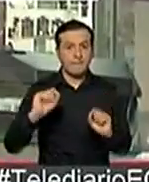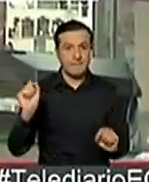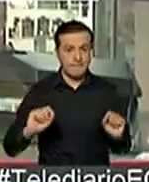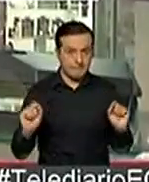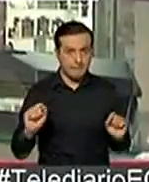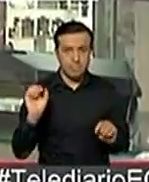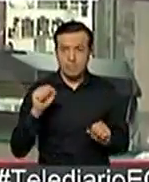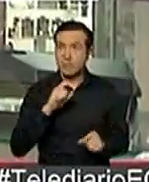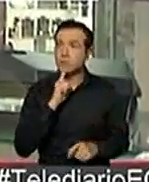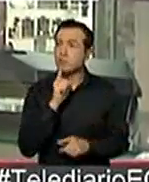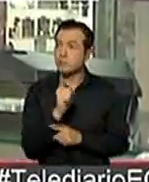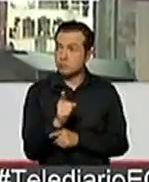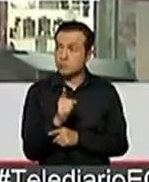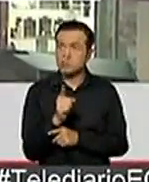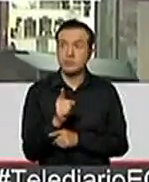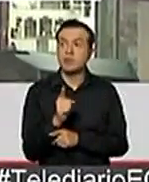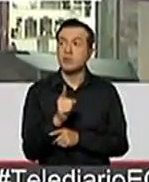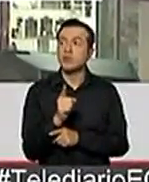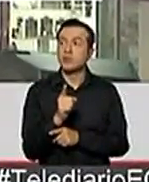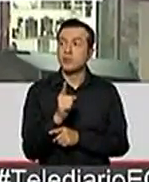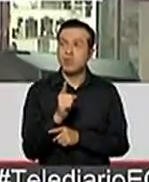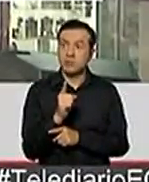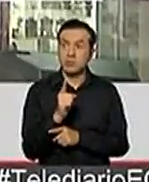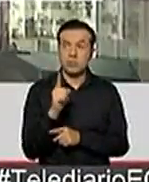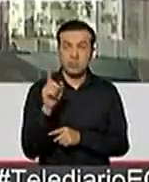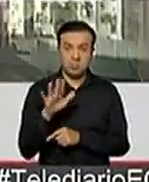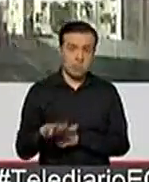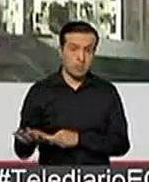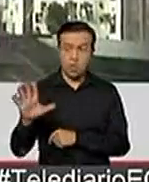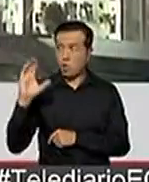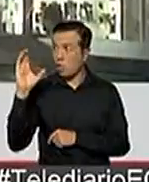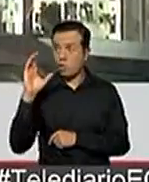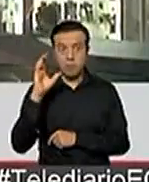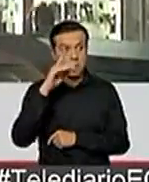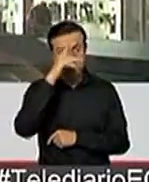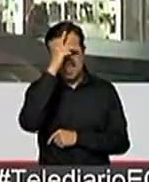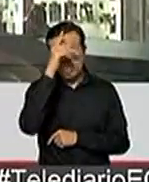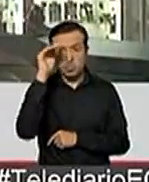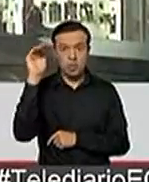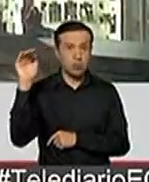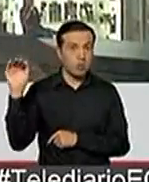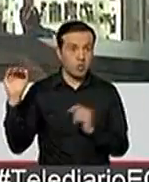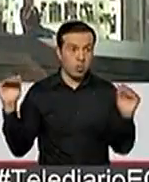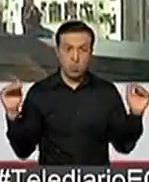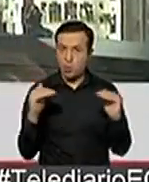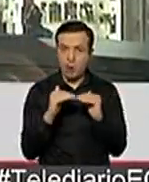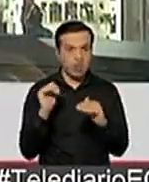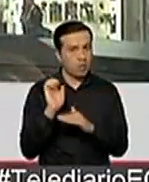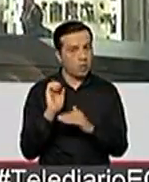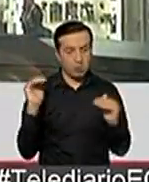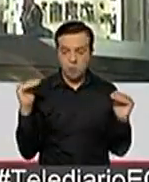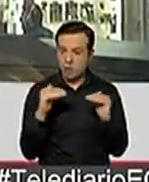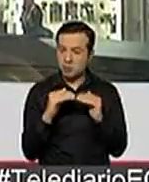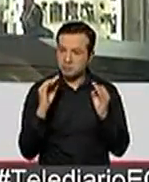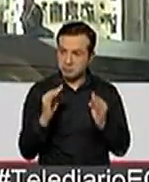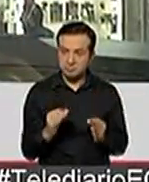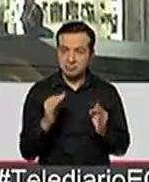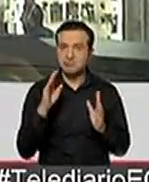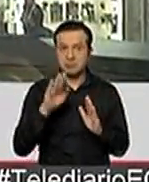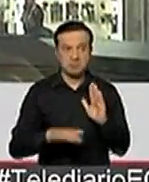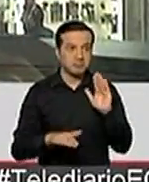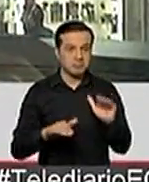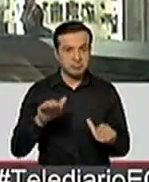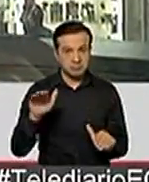más competitivos a nivel de los vecinos países. Entonces estamos terminando el stop, pero reduciendo